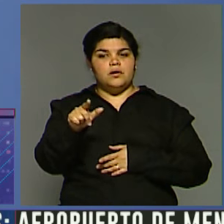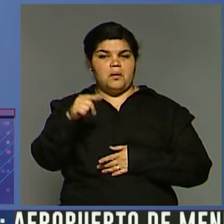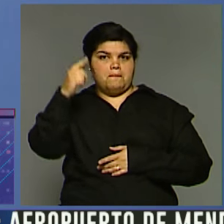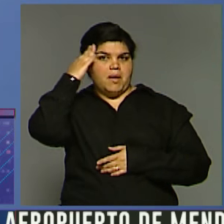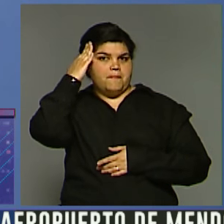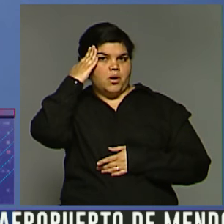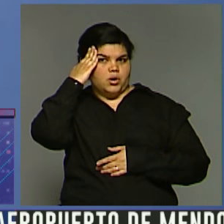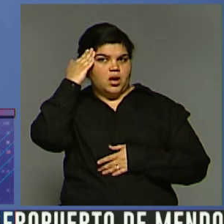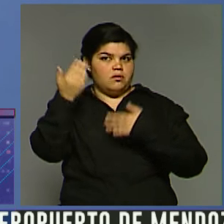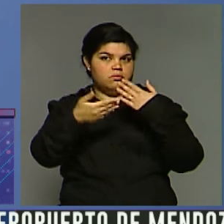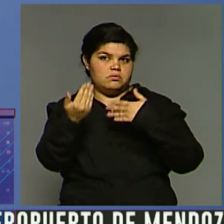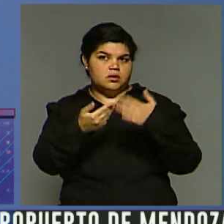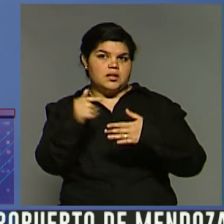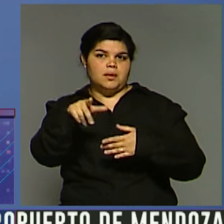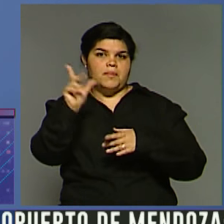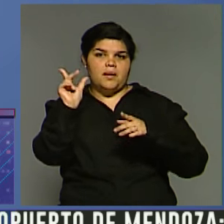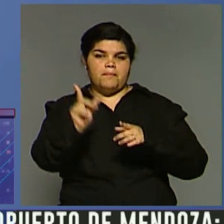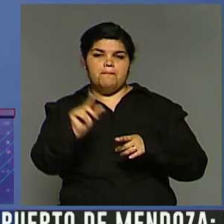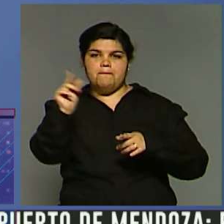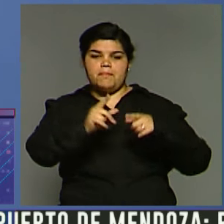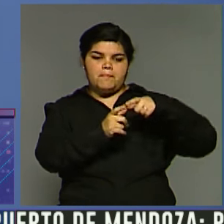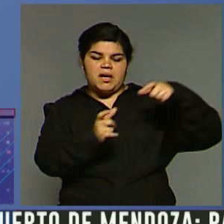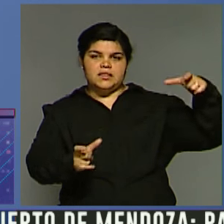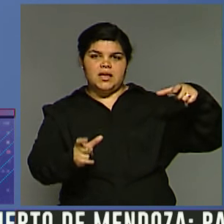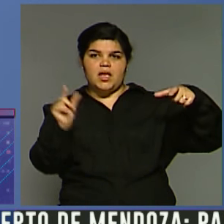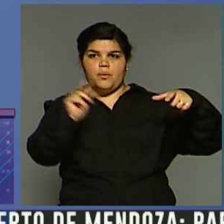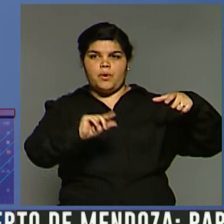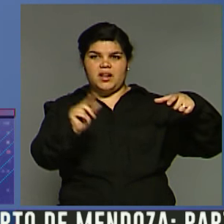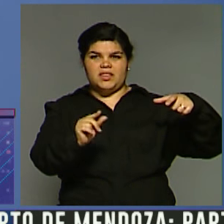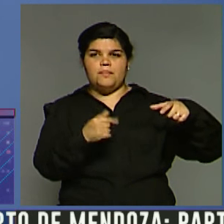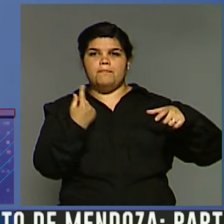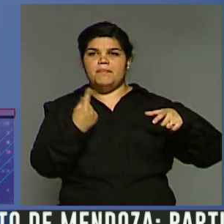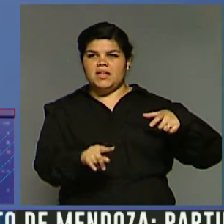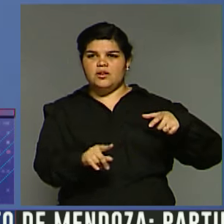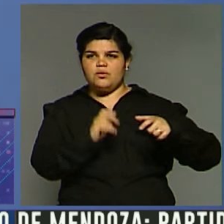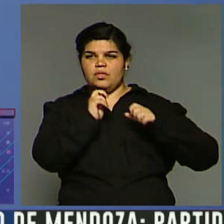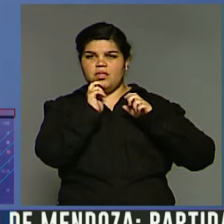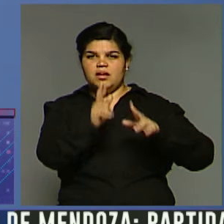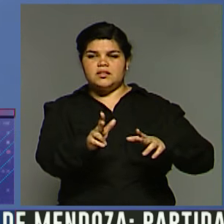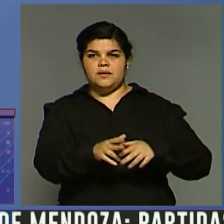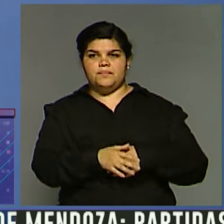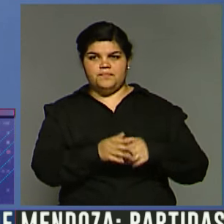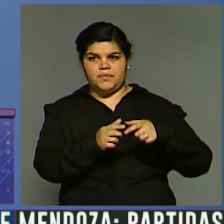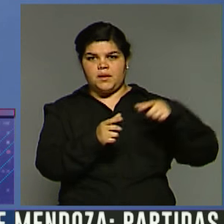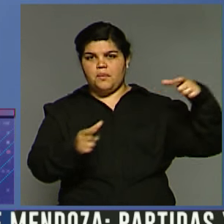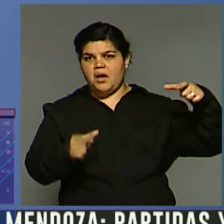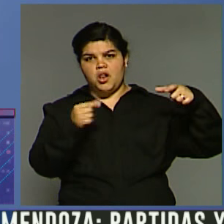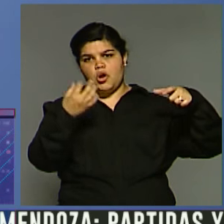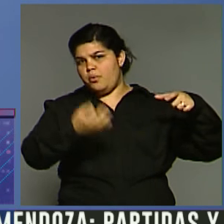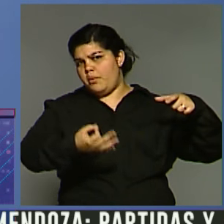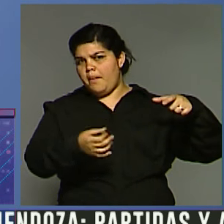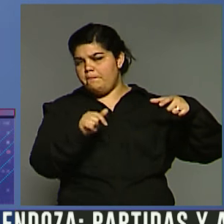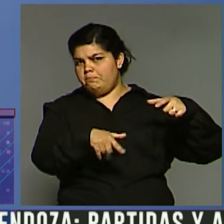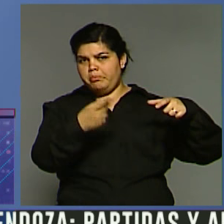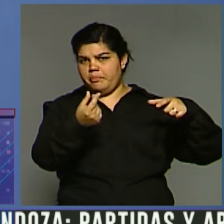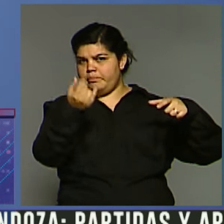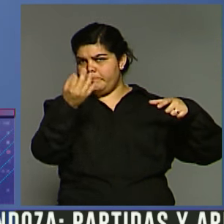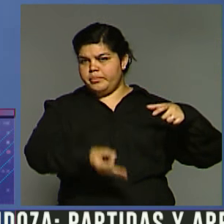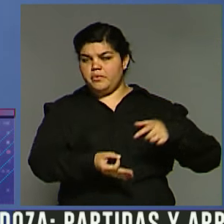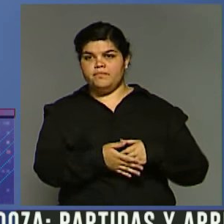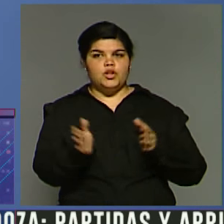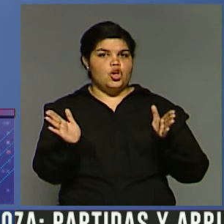bueno, tiene una pantalla económica. Lo único que podemos llegar a decir es que tiene una pantalla, digamos, por el valor que trae el equipo. Es plástico,